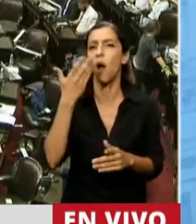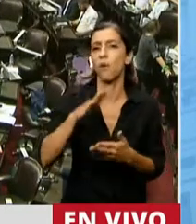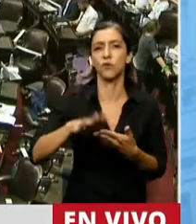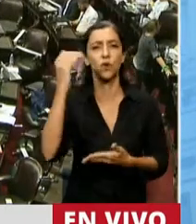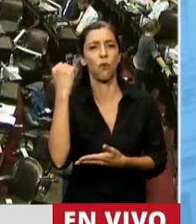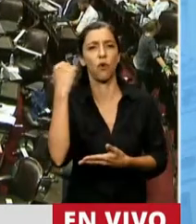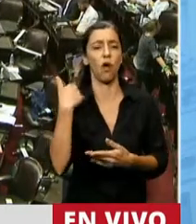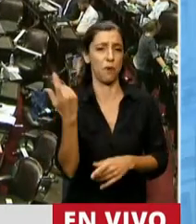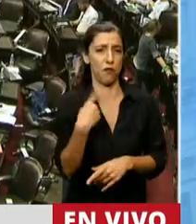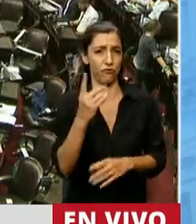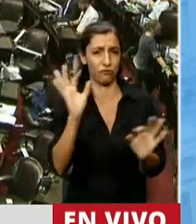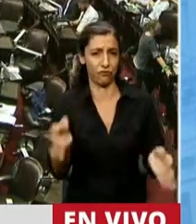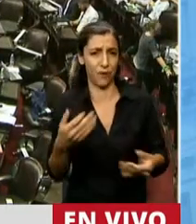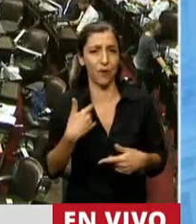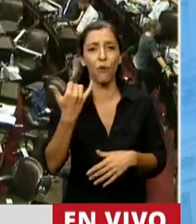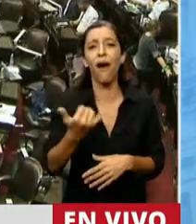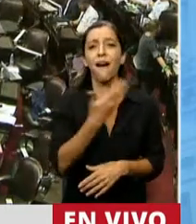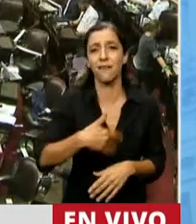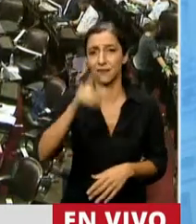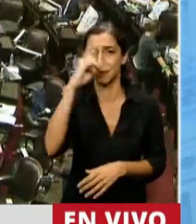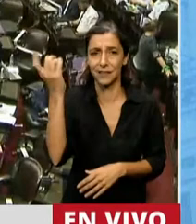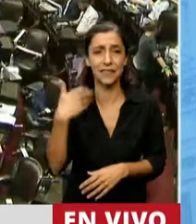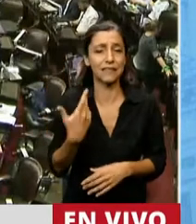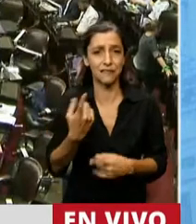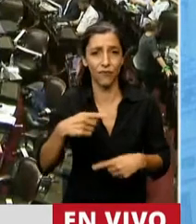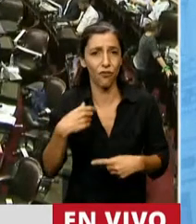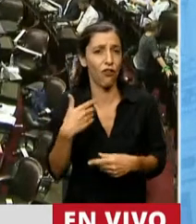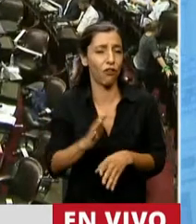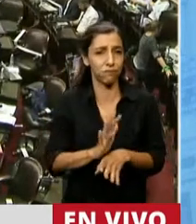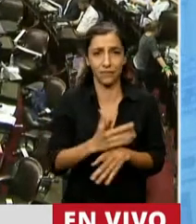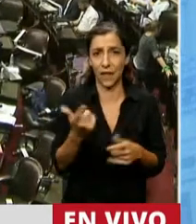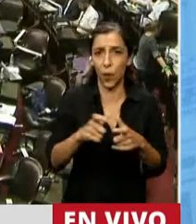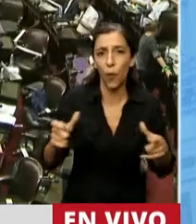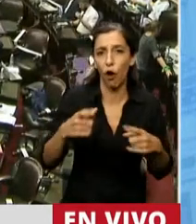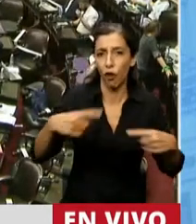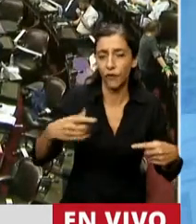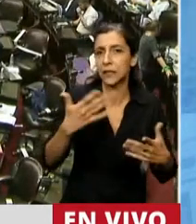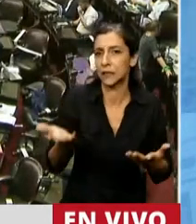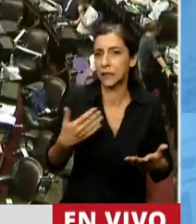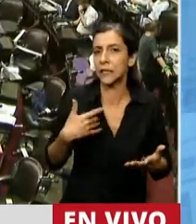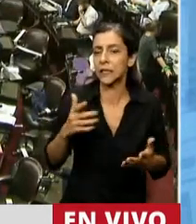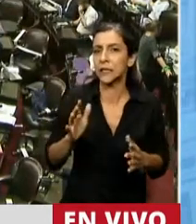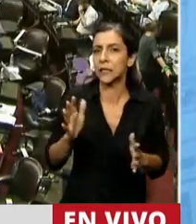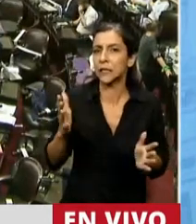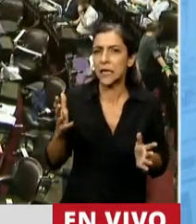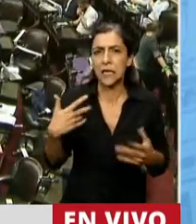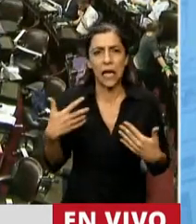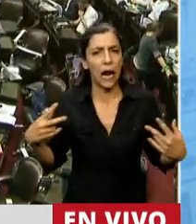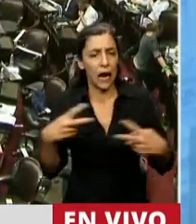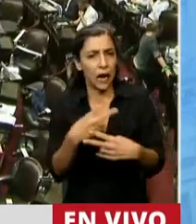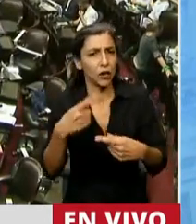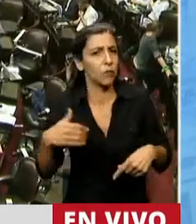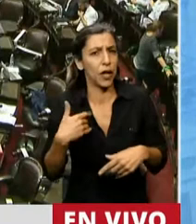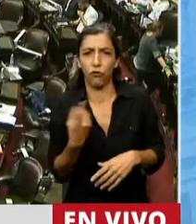vemos que hay bonos y letras del Estado ajustadas por ser. Entonces, para los jubilados y jubiladas,